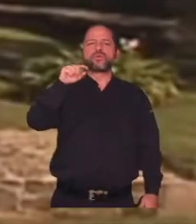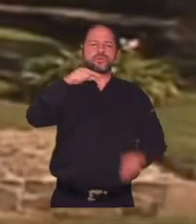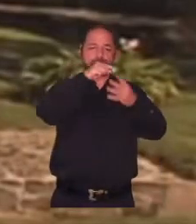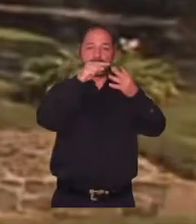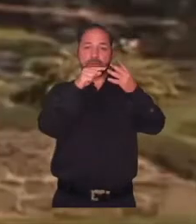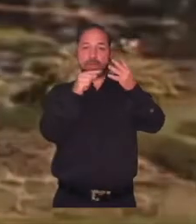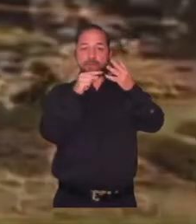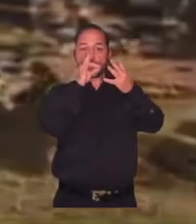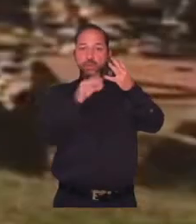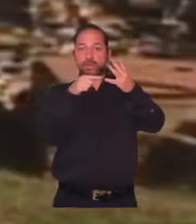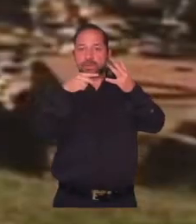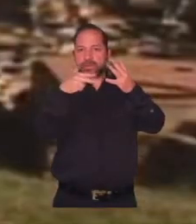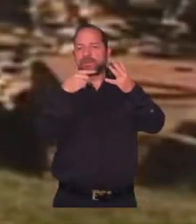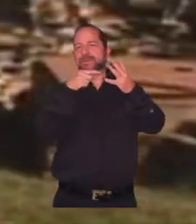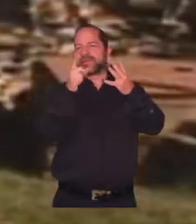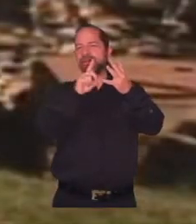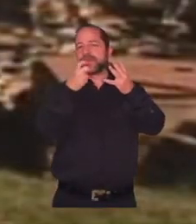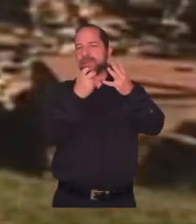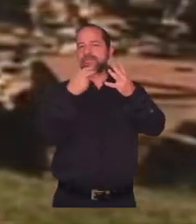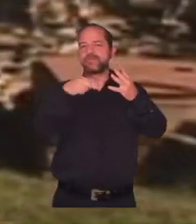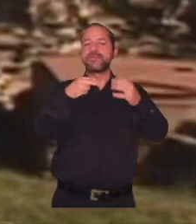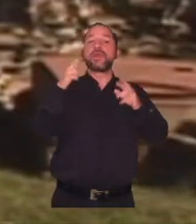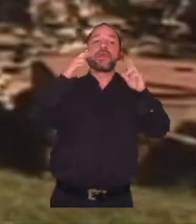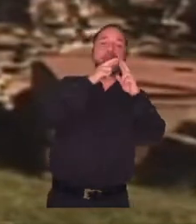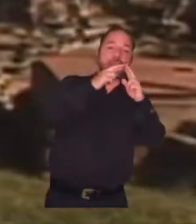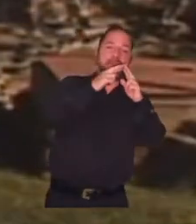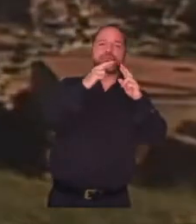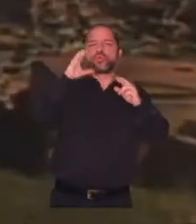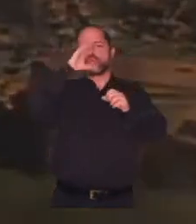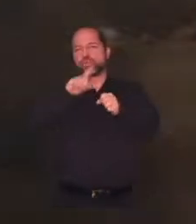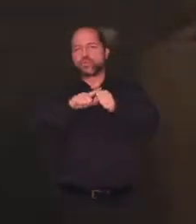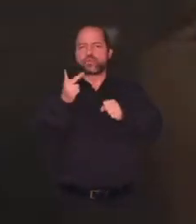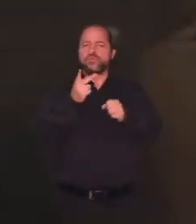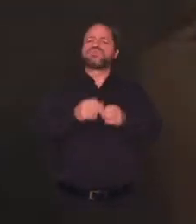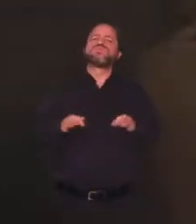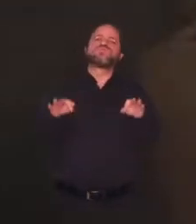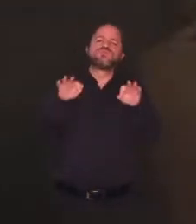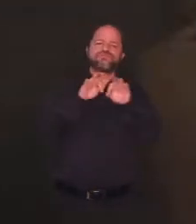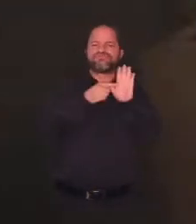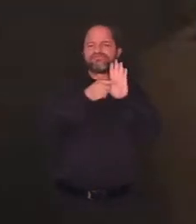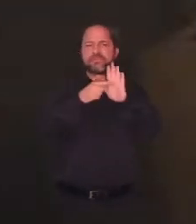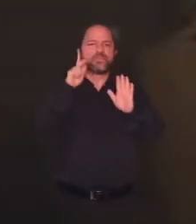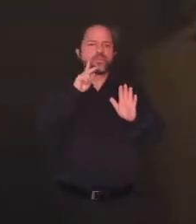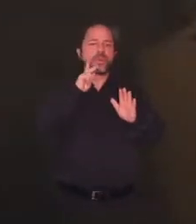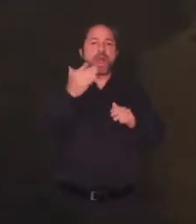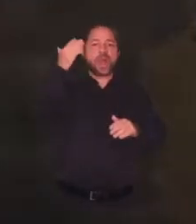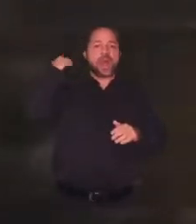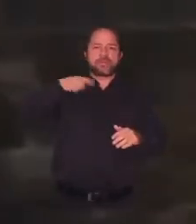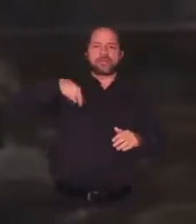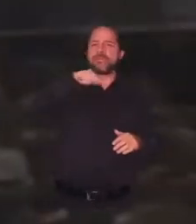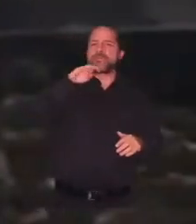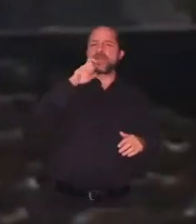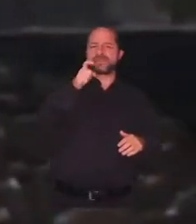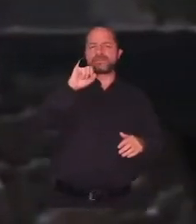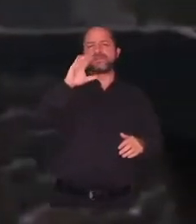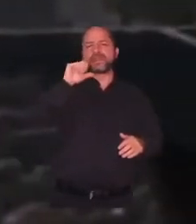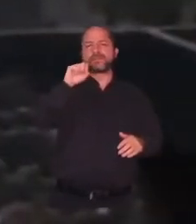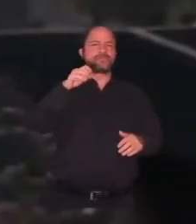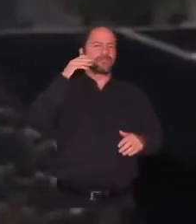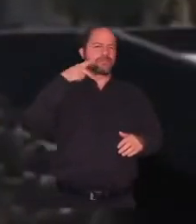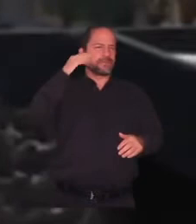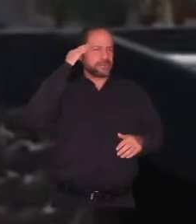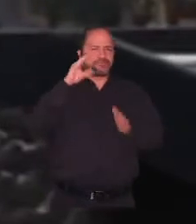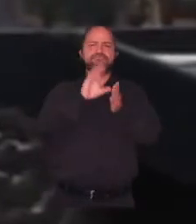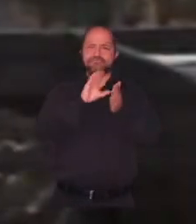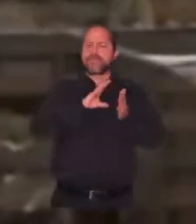así la plaza de las tres culturas una reunión arquitectónica de diferentes etapas en la historia de la urbe la prehispánica la